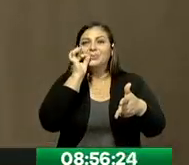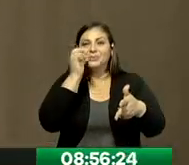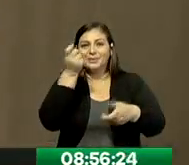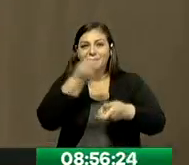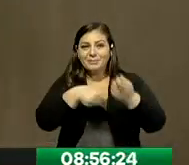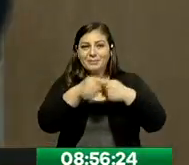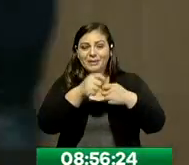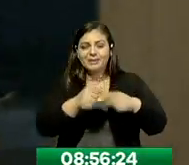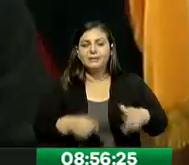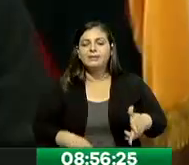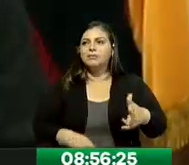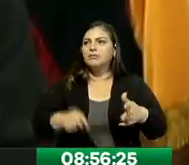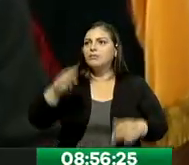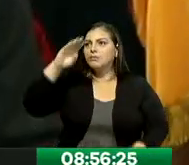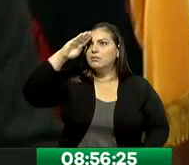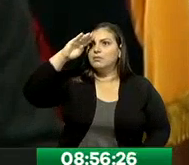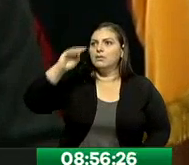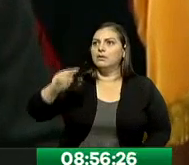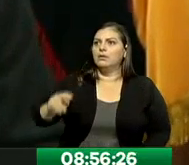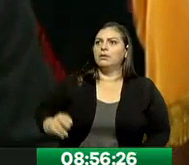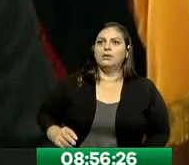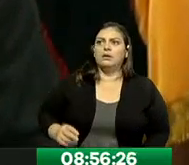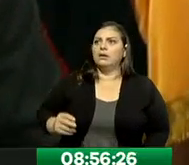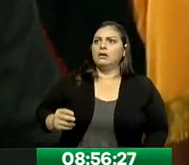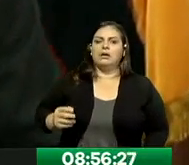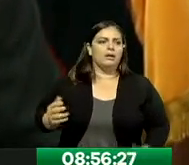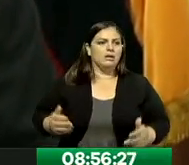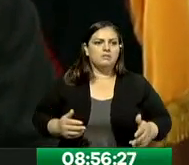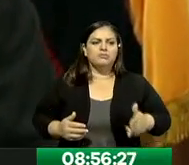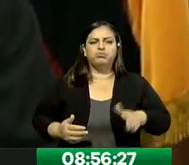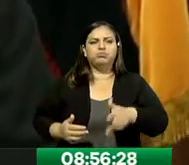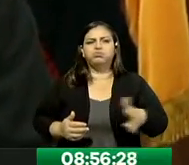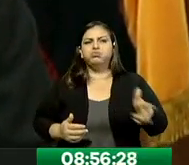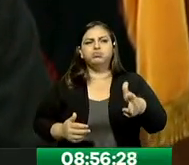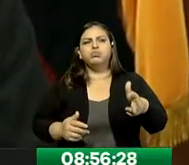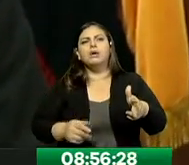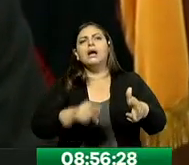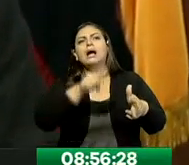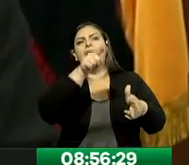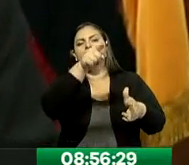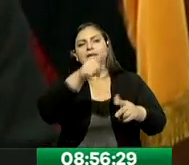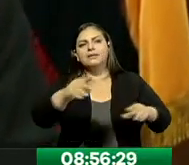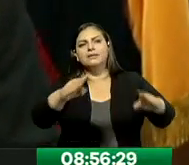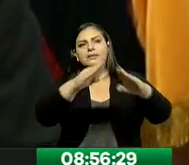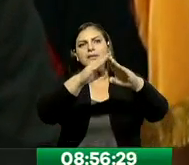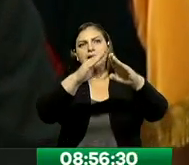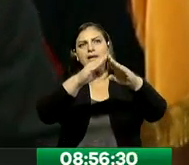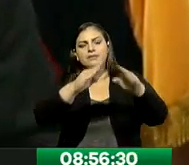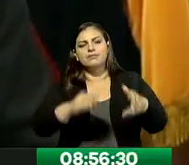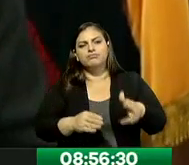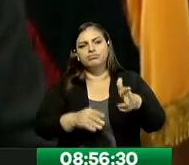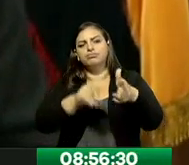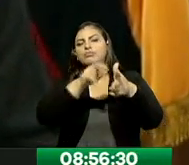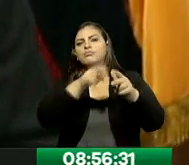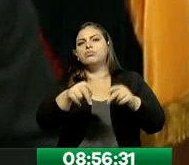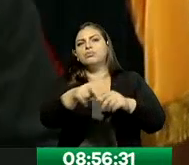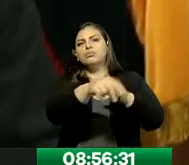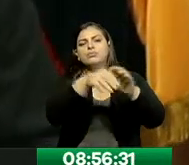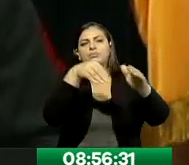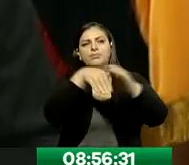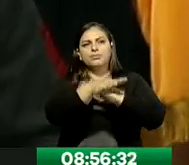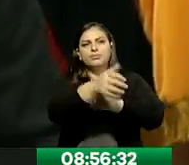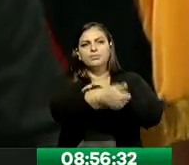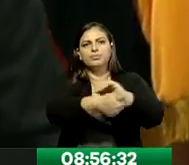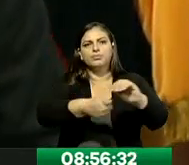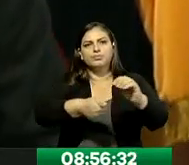dicho domicilio se permitió el ingreso a dicha vivienda, la misma que a uno de ellos se le encontró una envoltura con una sustancia de